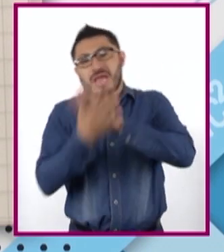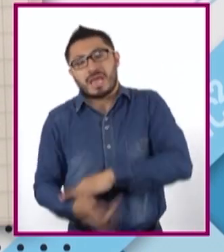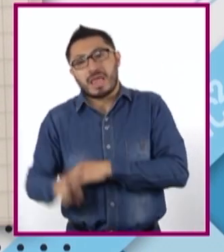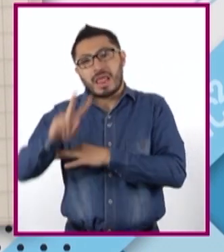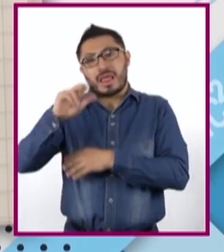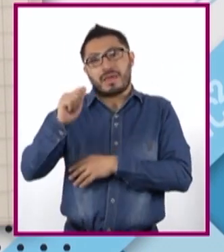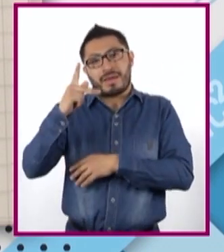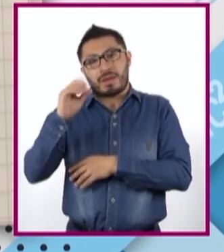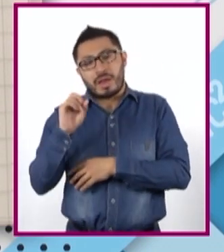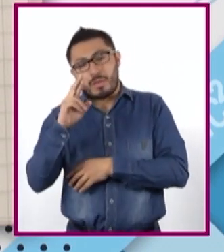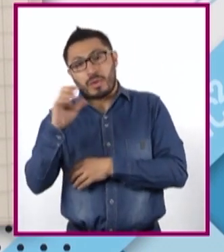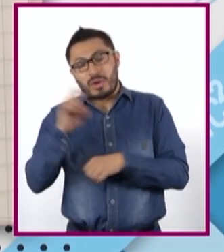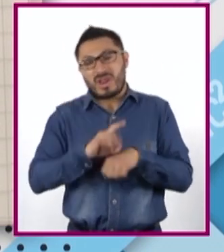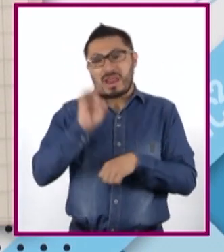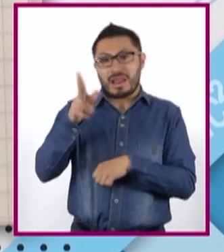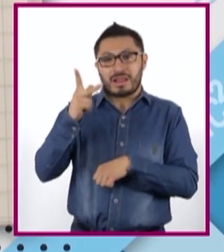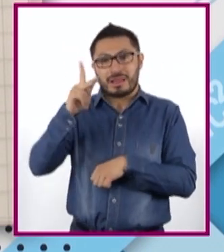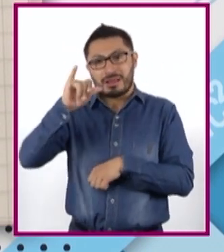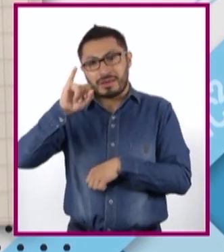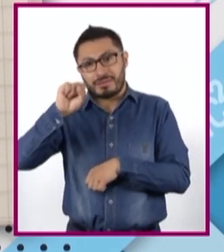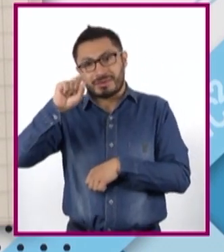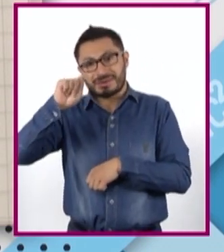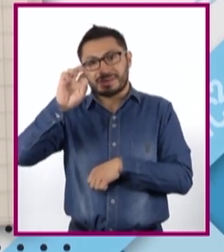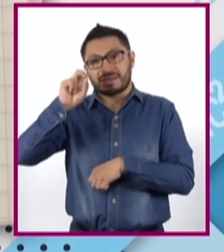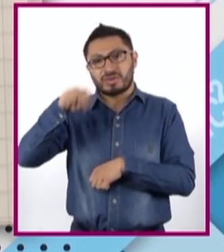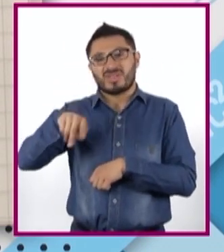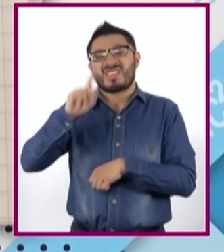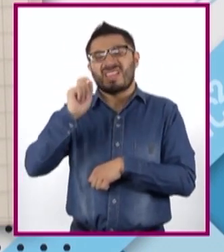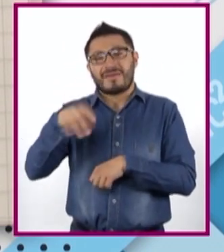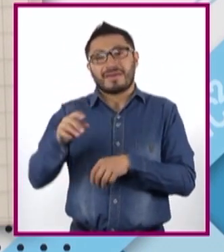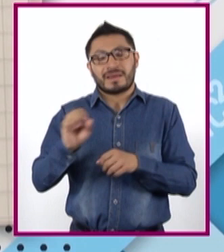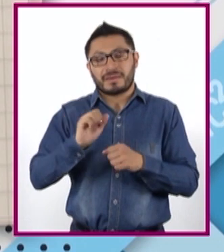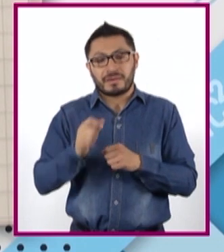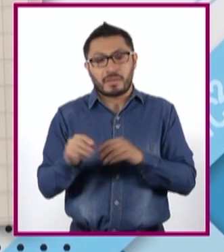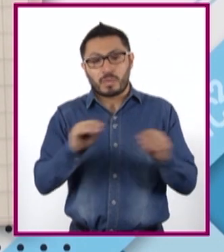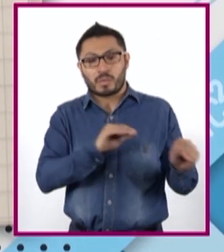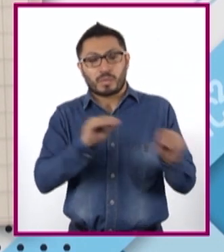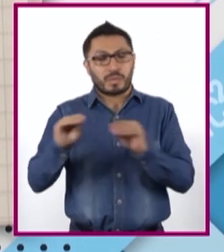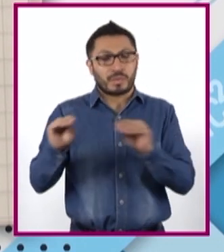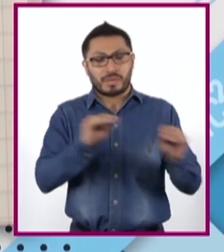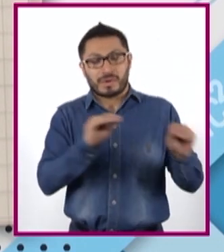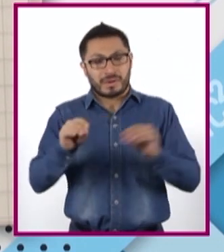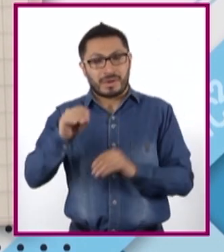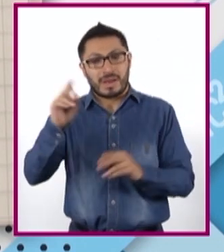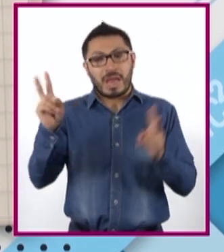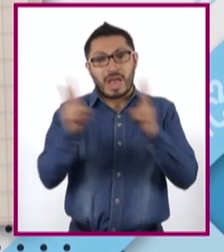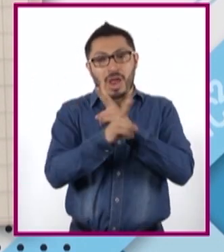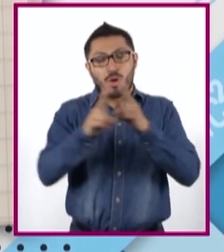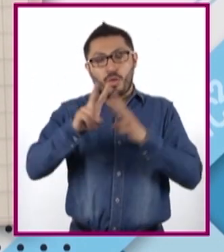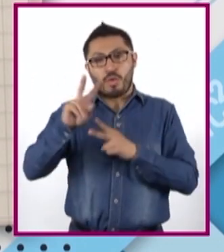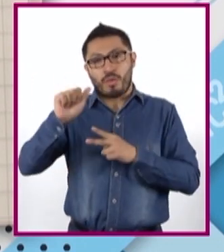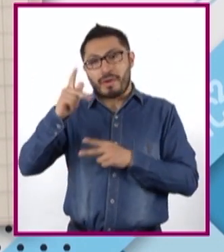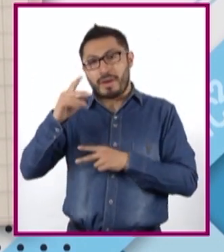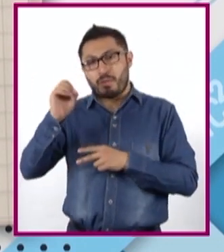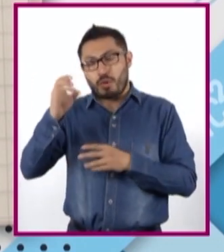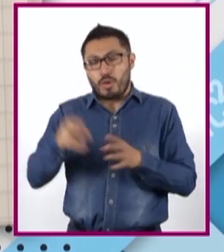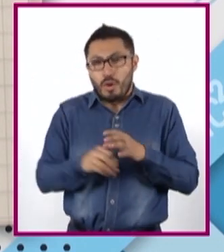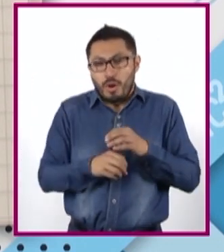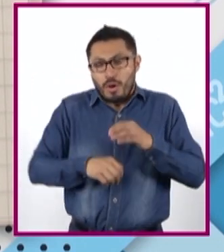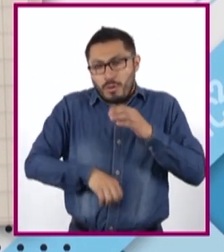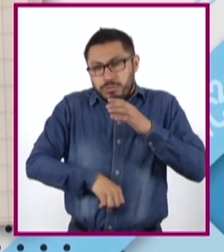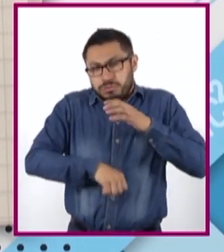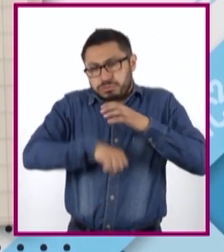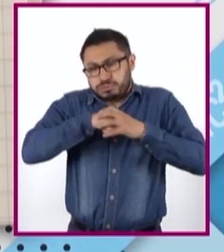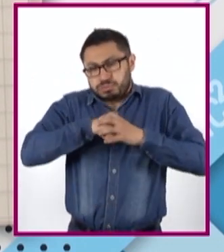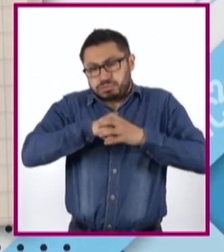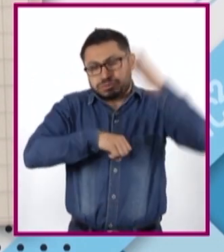vapor se manda a un pistón, que es una pieza movible. Cuando el vapor se acumula, empuja el pistón y